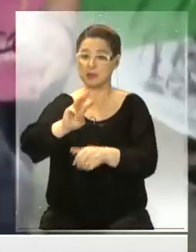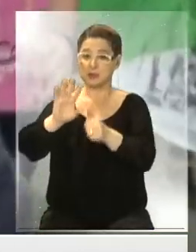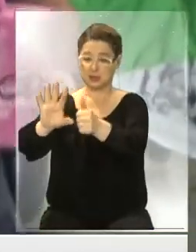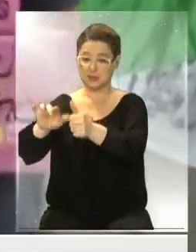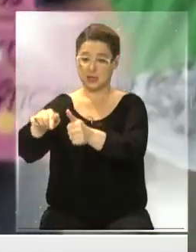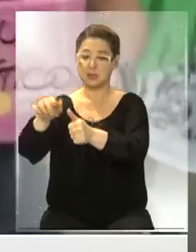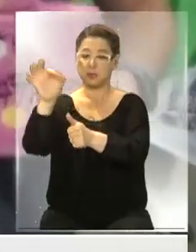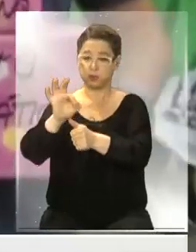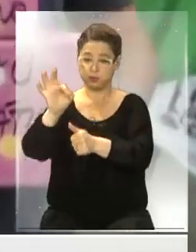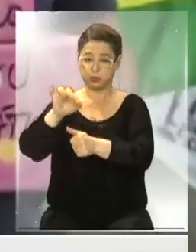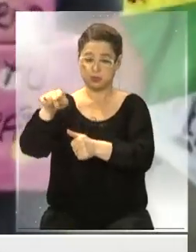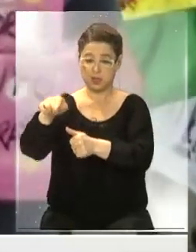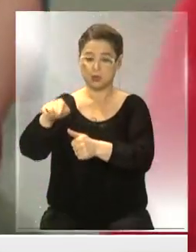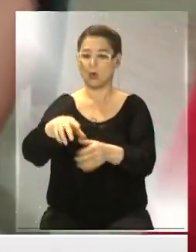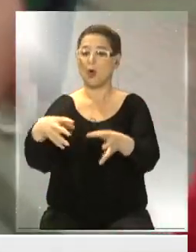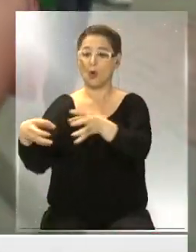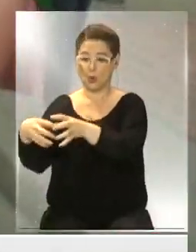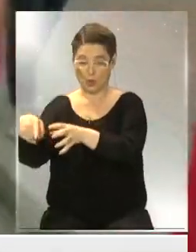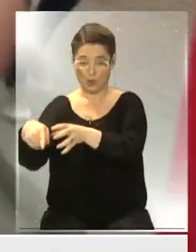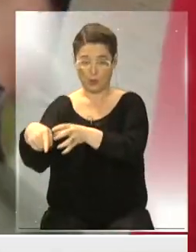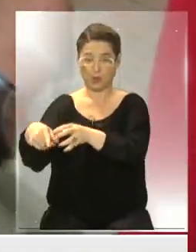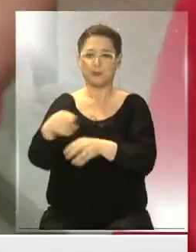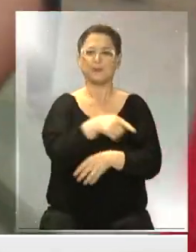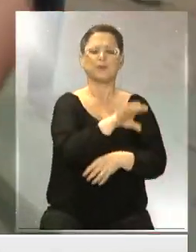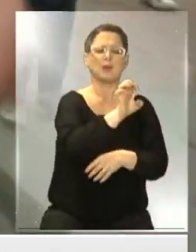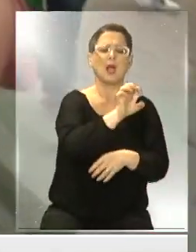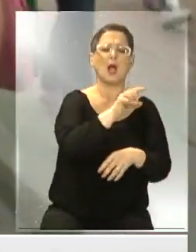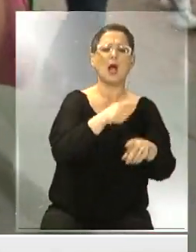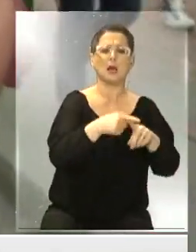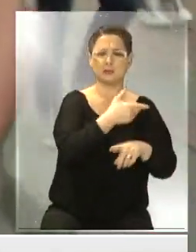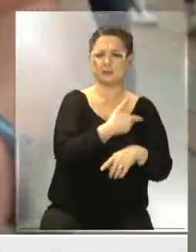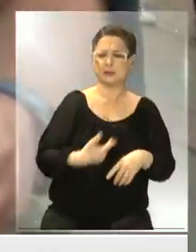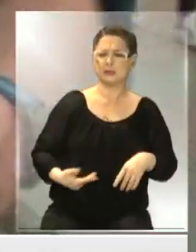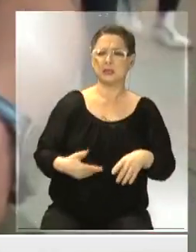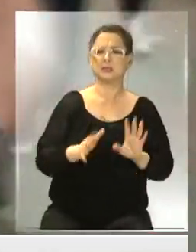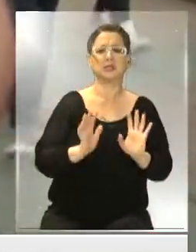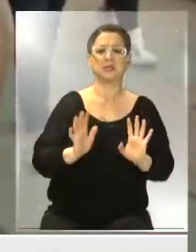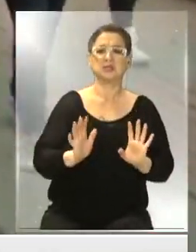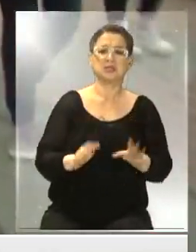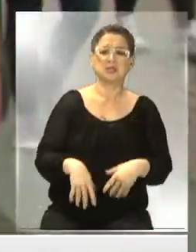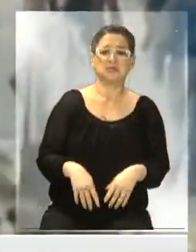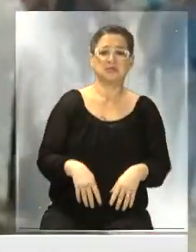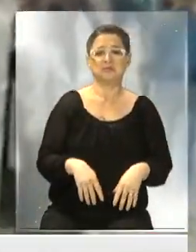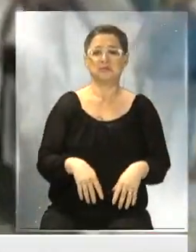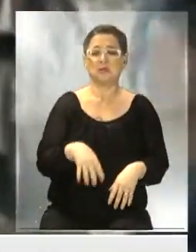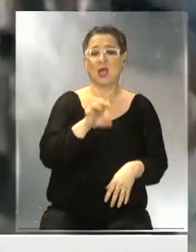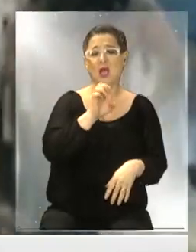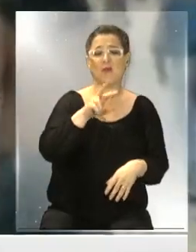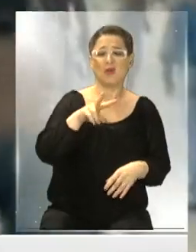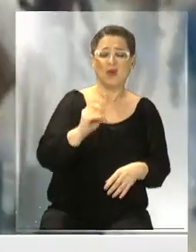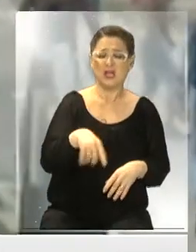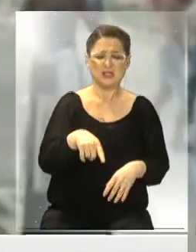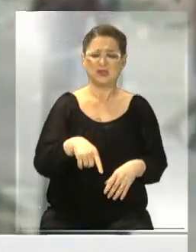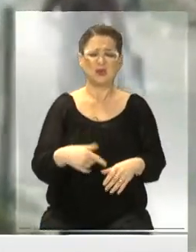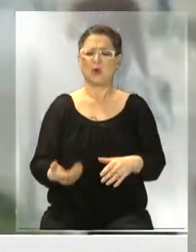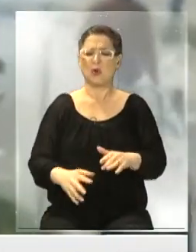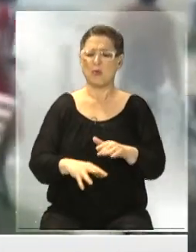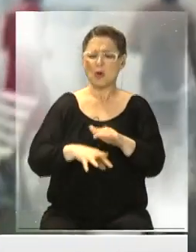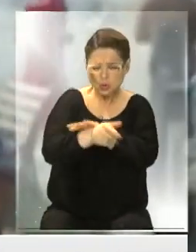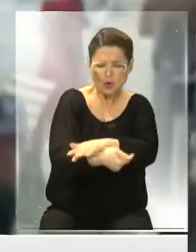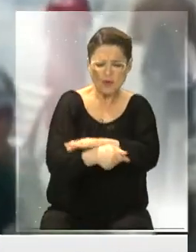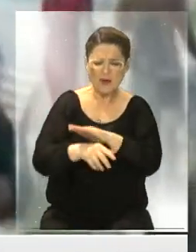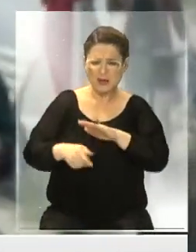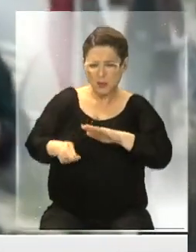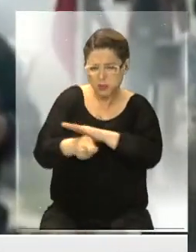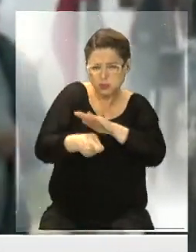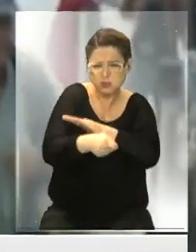Carlos Mesa. Pues él, el expresidente, desconoció este triunfo de Morales por ser el resultado, dijo, del fraude. La oposición anunció